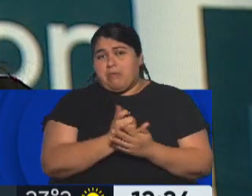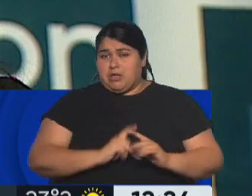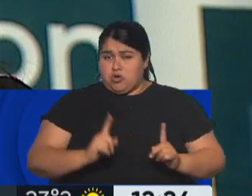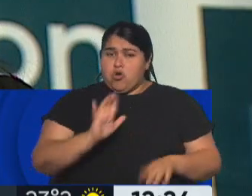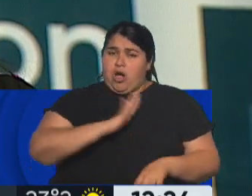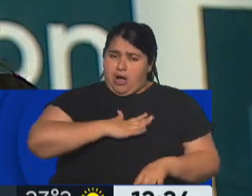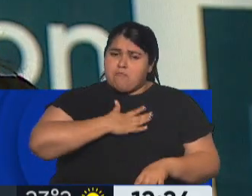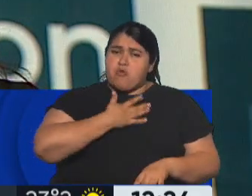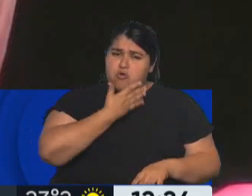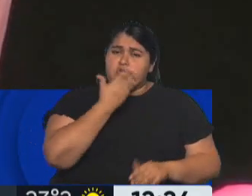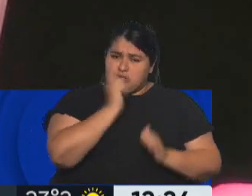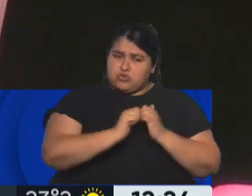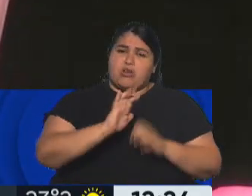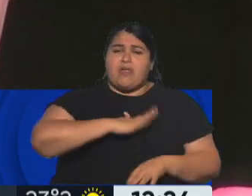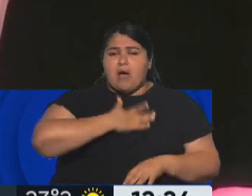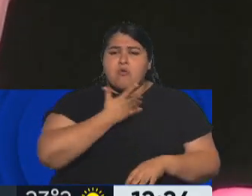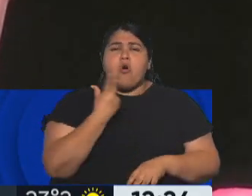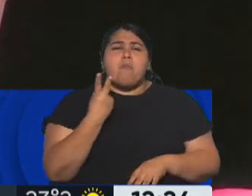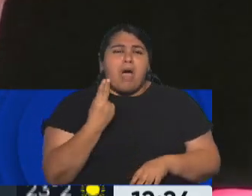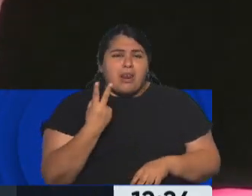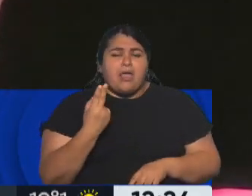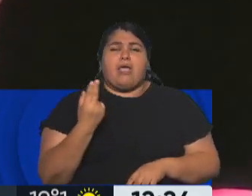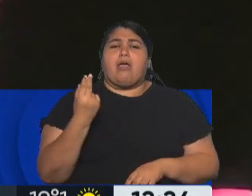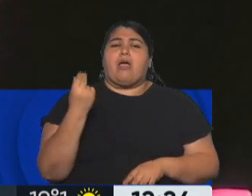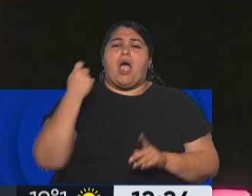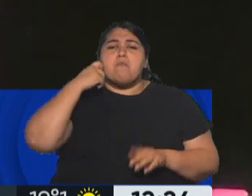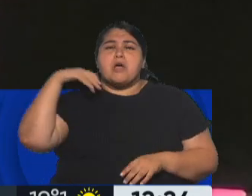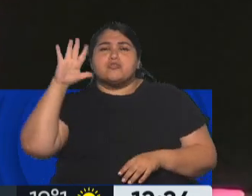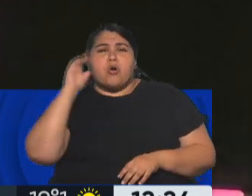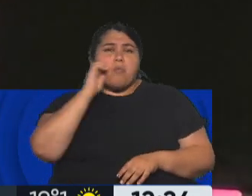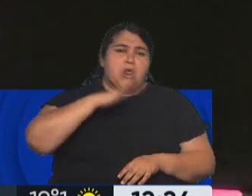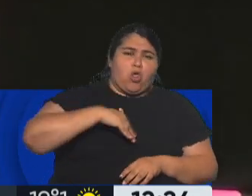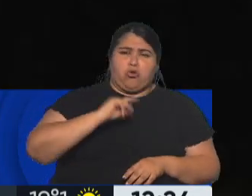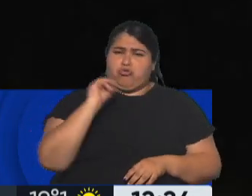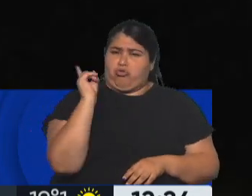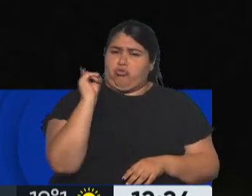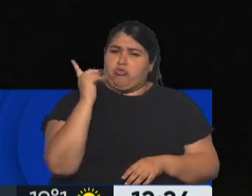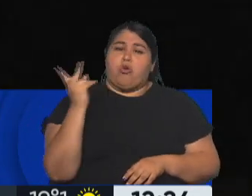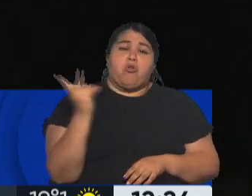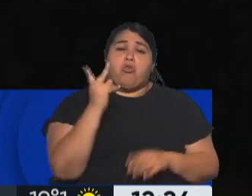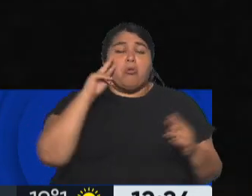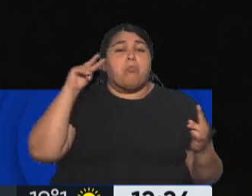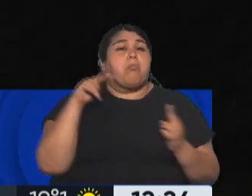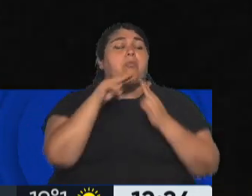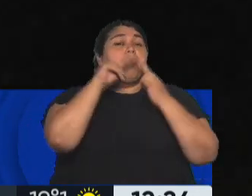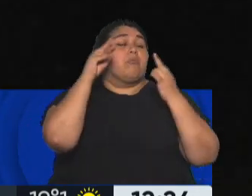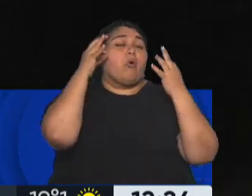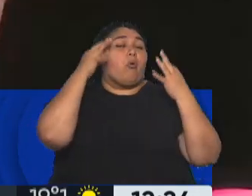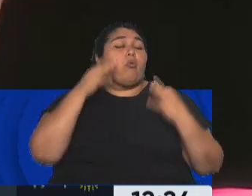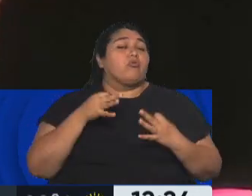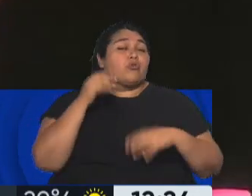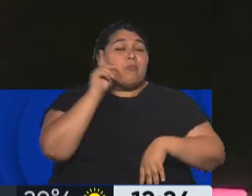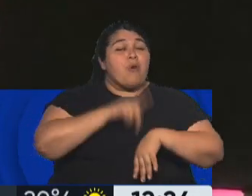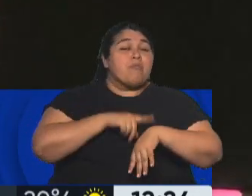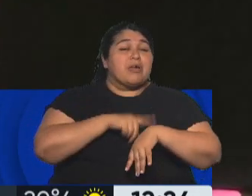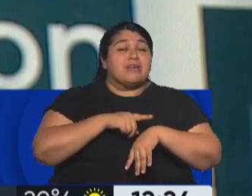eh de de una pareja de un tipo más grande y una mina más joven No es una historia de amor ellos dos se conocen en una en una sala